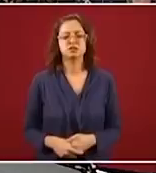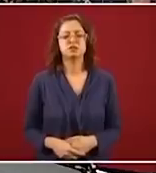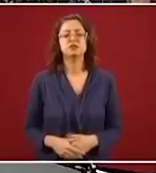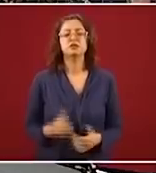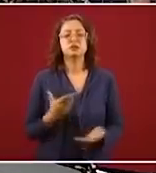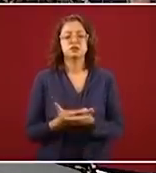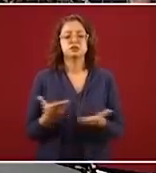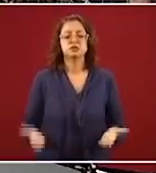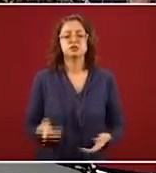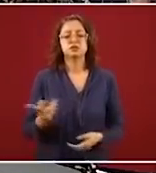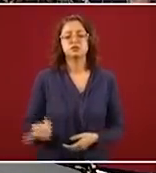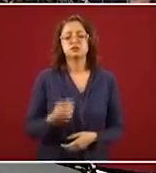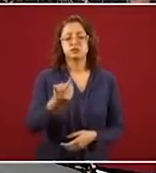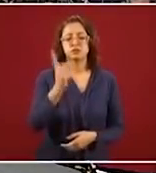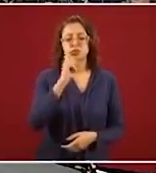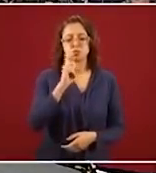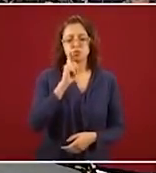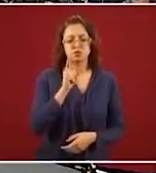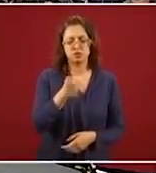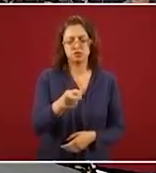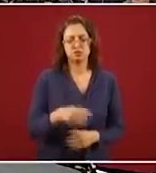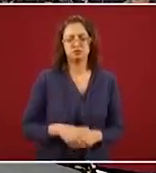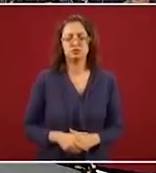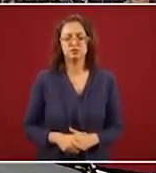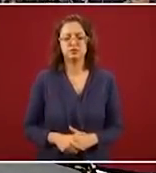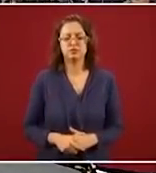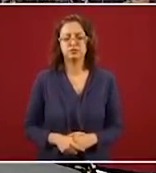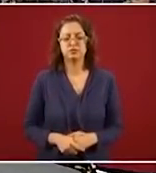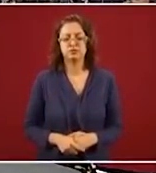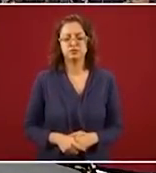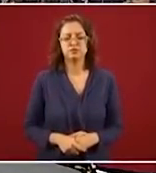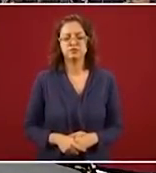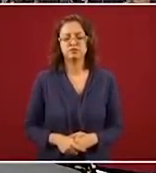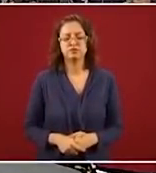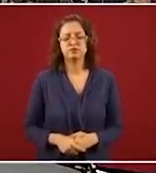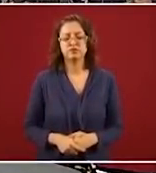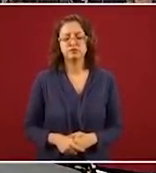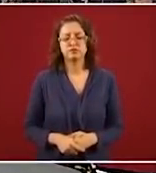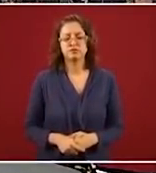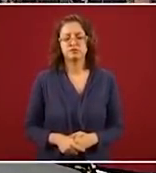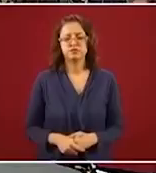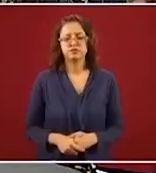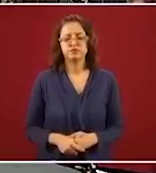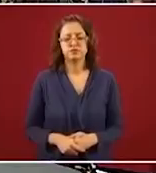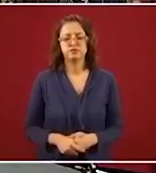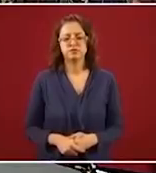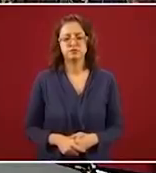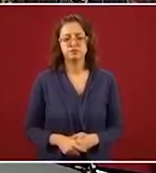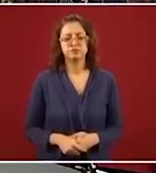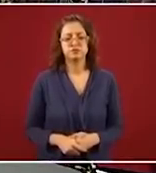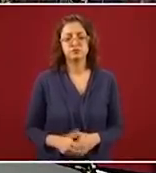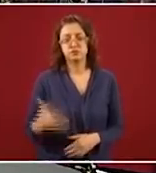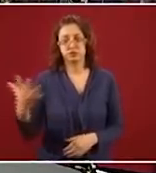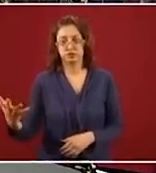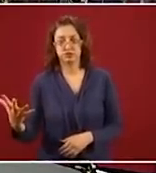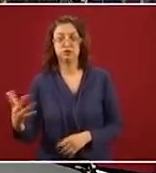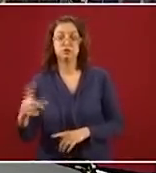Mujer, a ver, de una vez. Ya con la compañera llevamos 5 y nos vamos